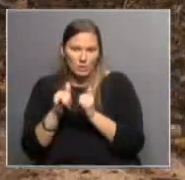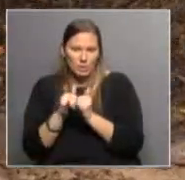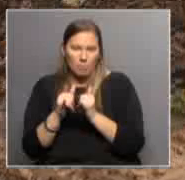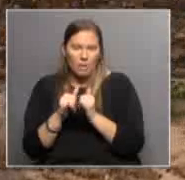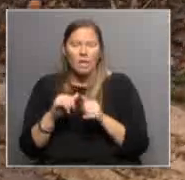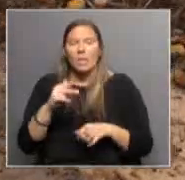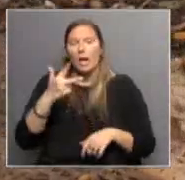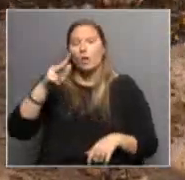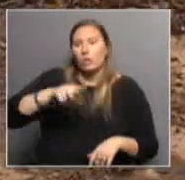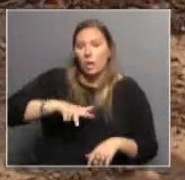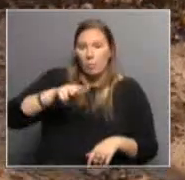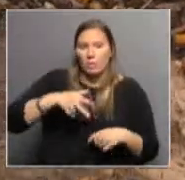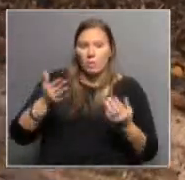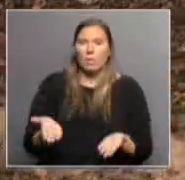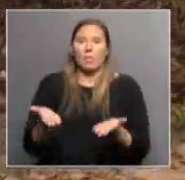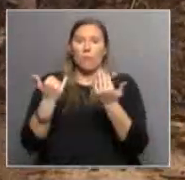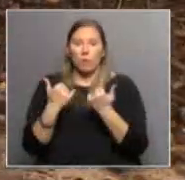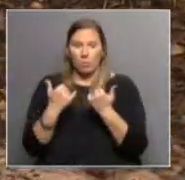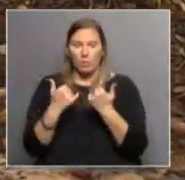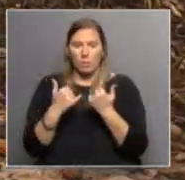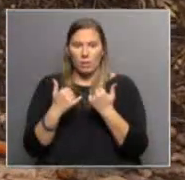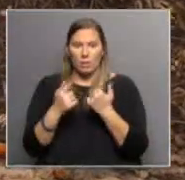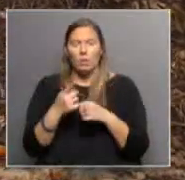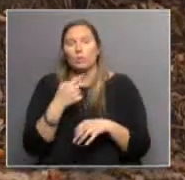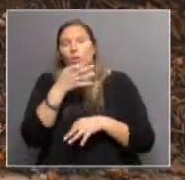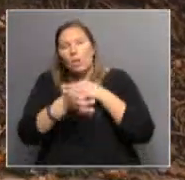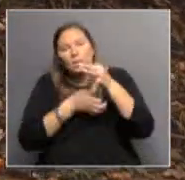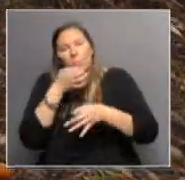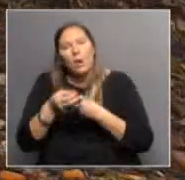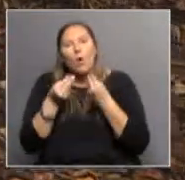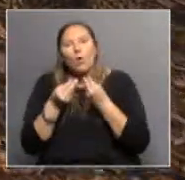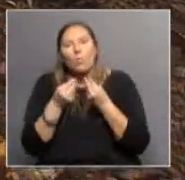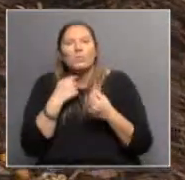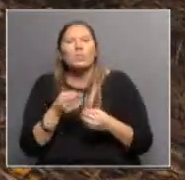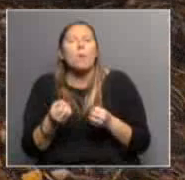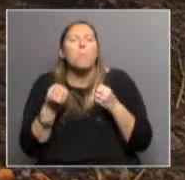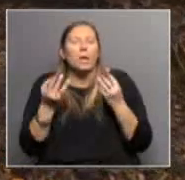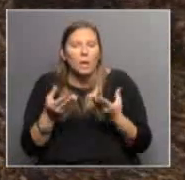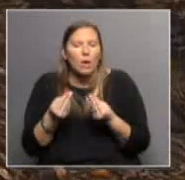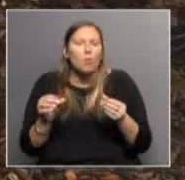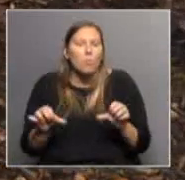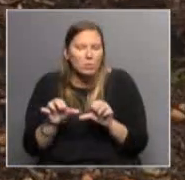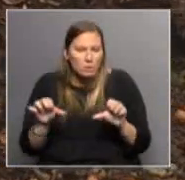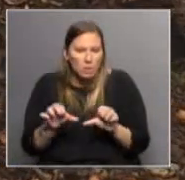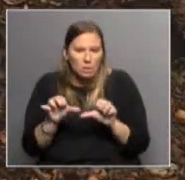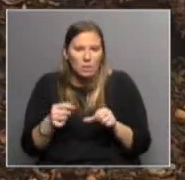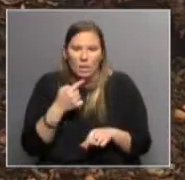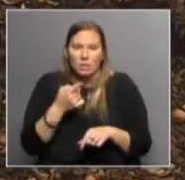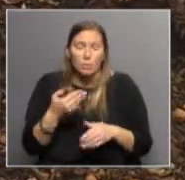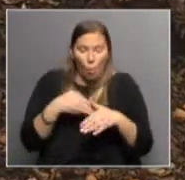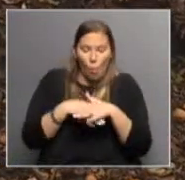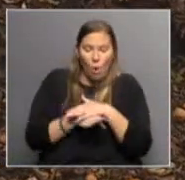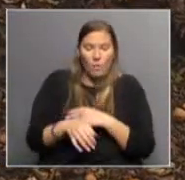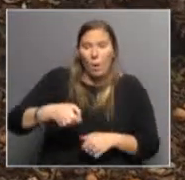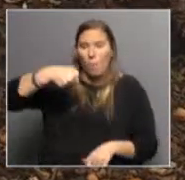bolsa de compost que nosotros les pedimos, bueno, les indicamos cómo se usa este compost, cómo se aplica. Les decimos que conserven la